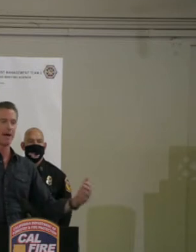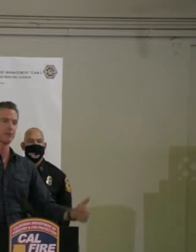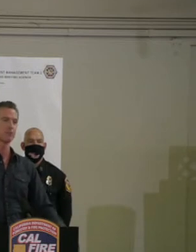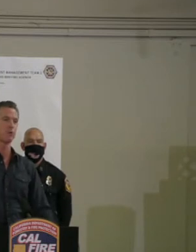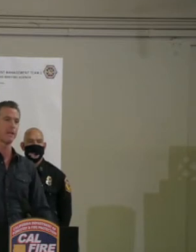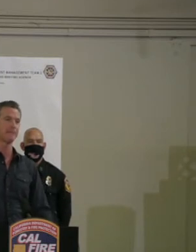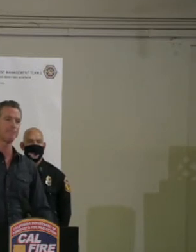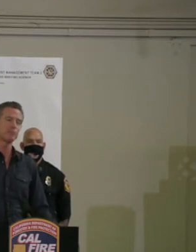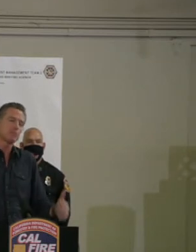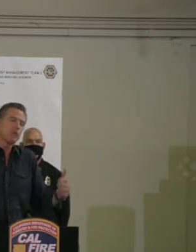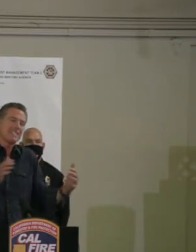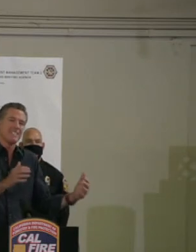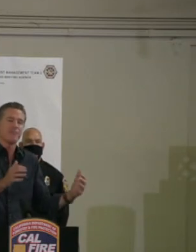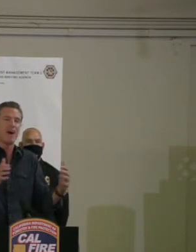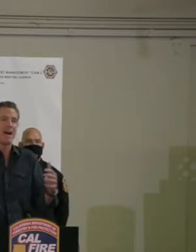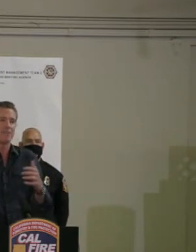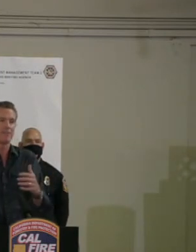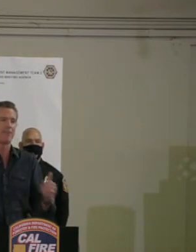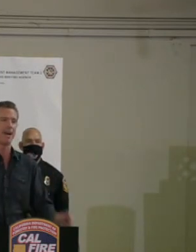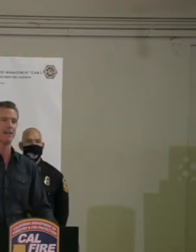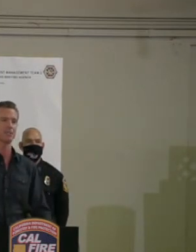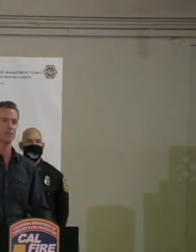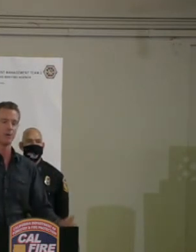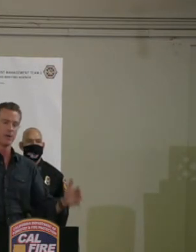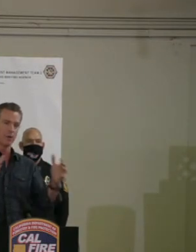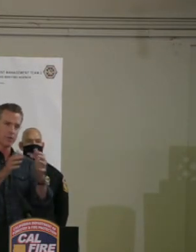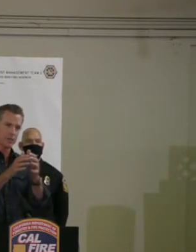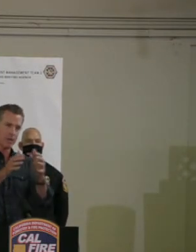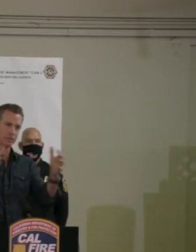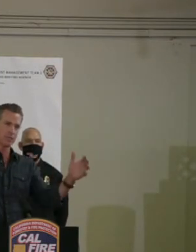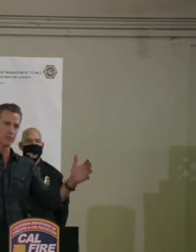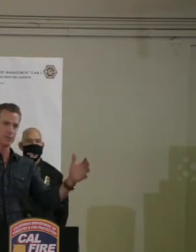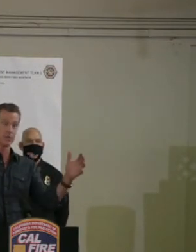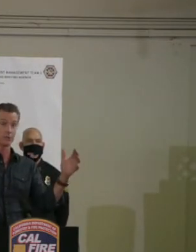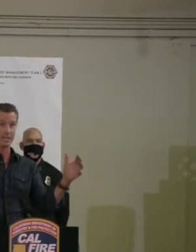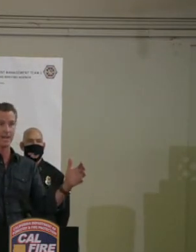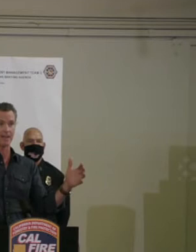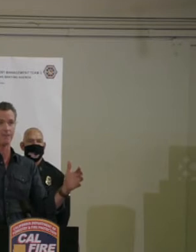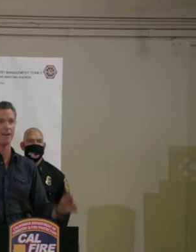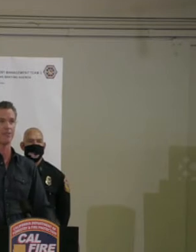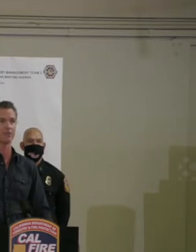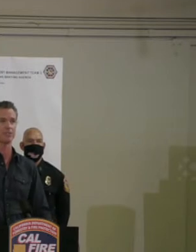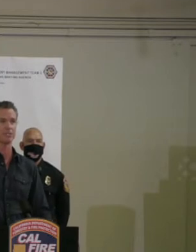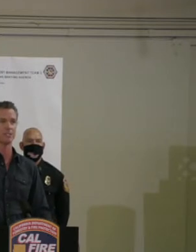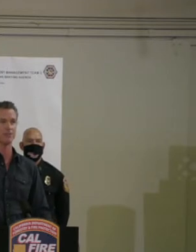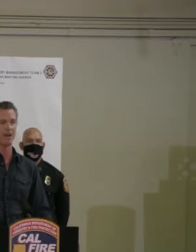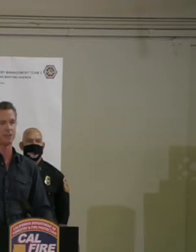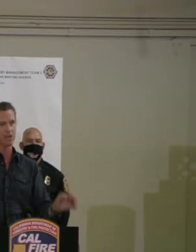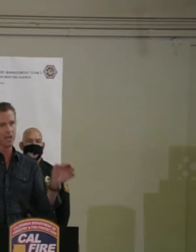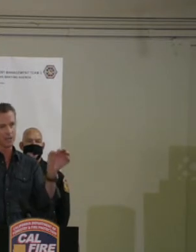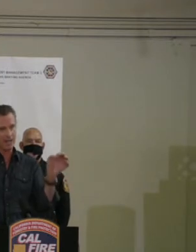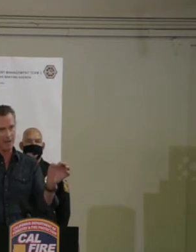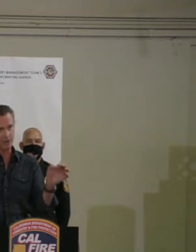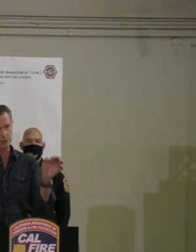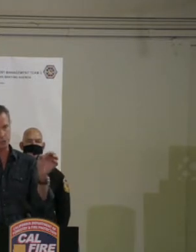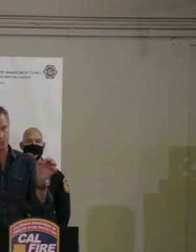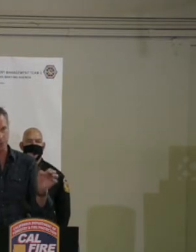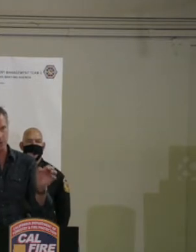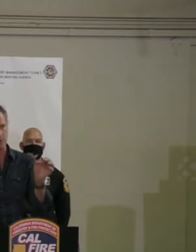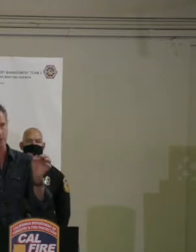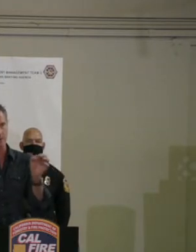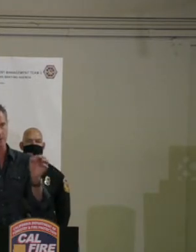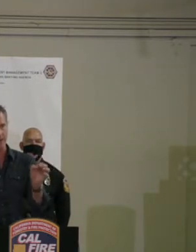grupo de bomberos representa a 20 a 25 bomberos entonces estamos hablando de totalidad se dicen